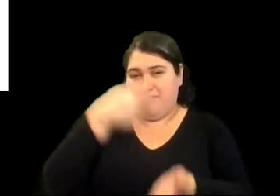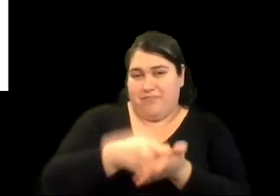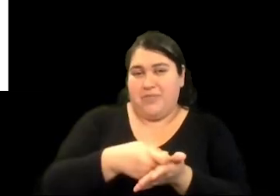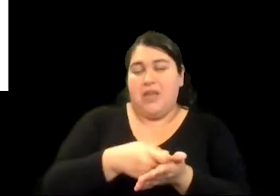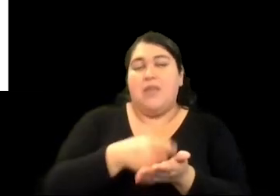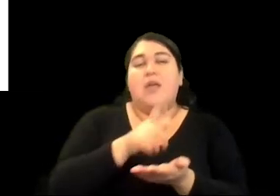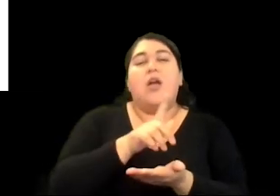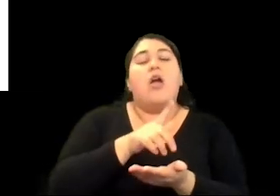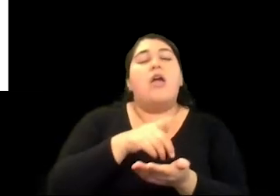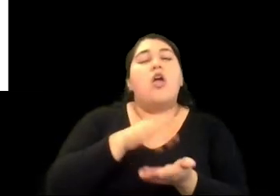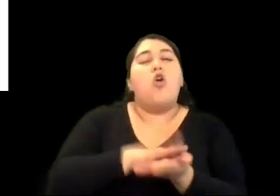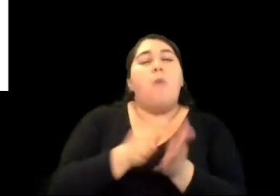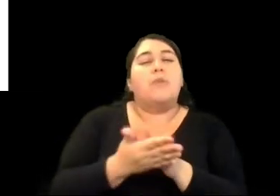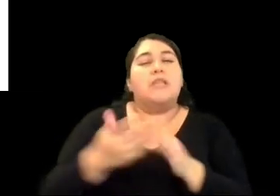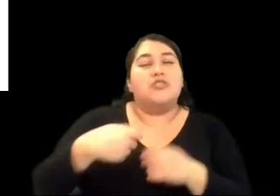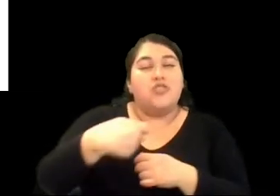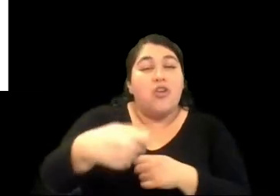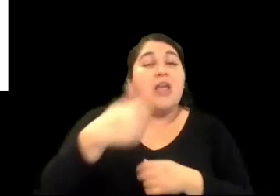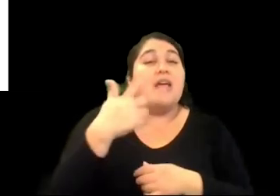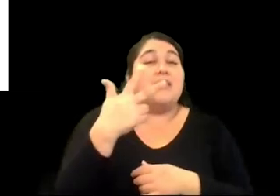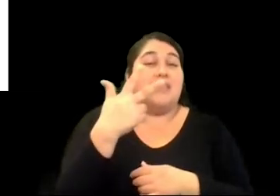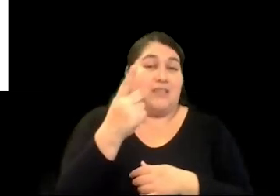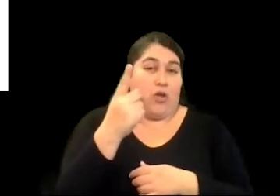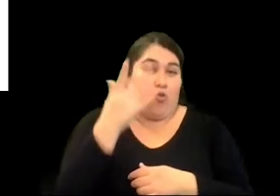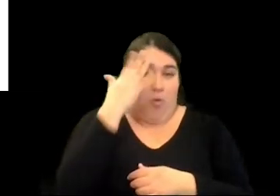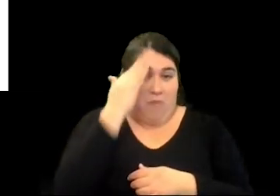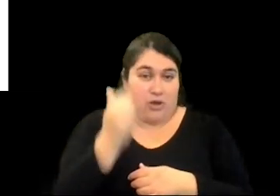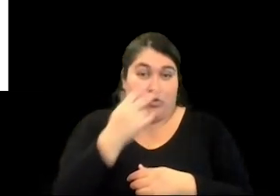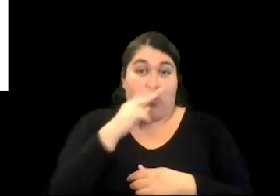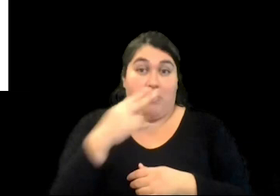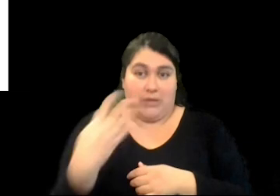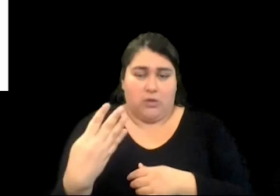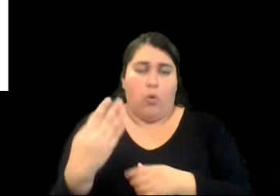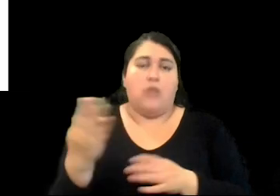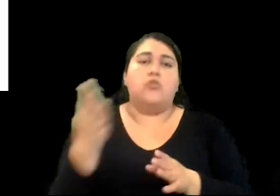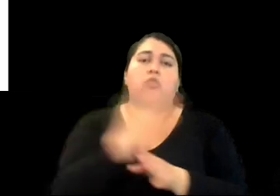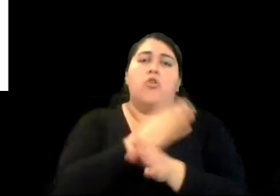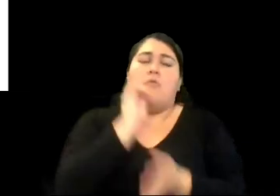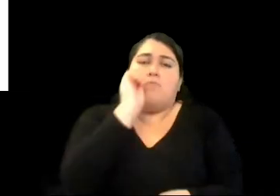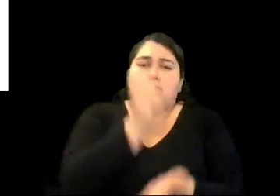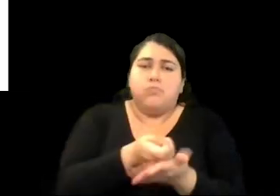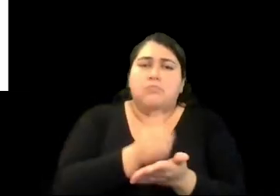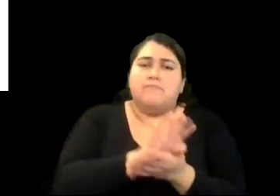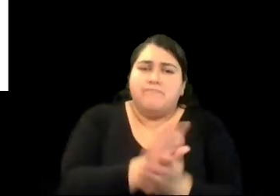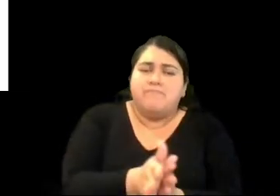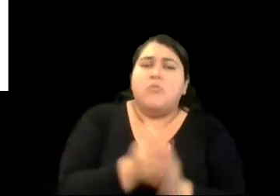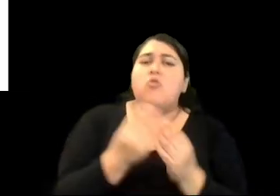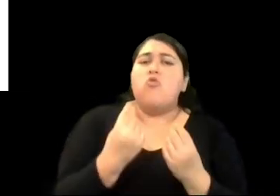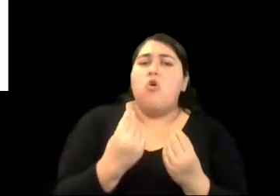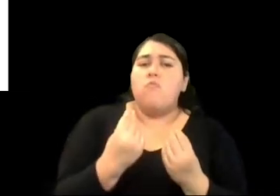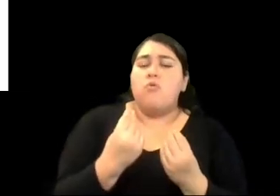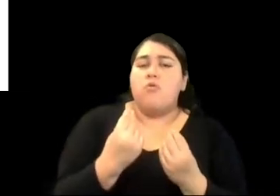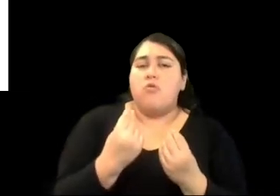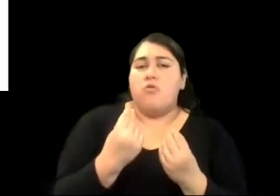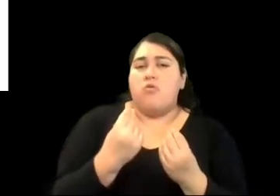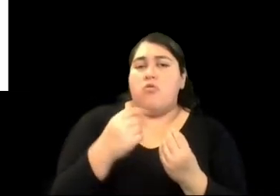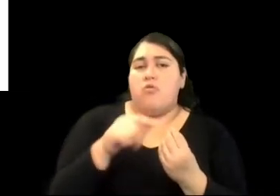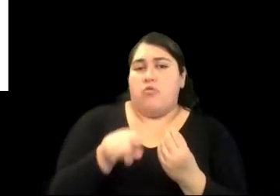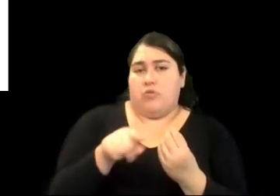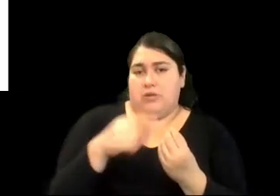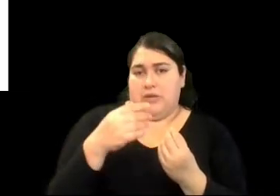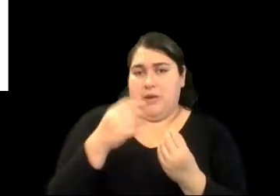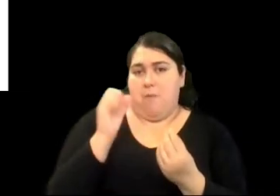del 31 de marzo del 2024, un poco el volumen? ¿le corresponde la condenación de